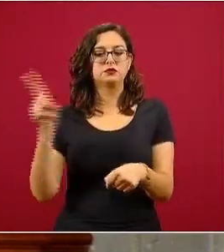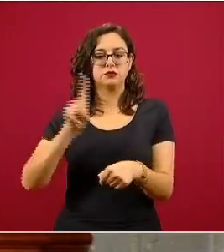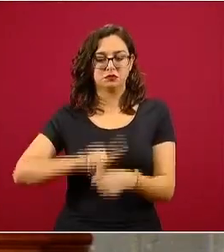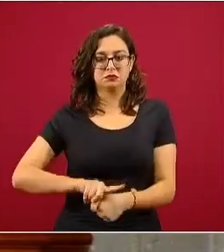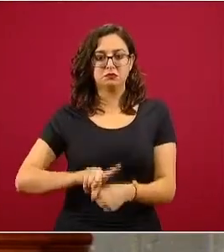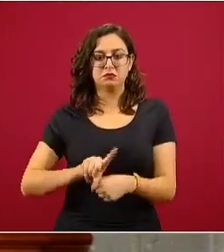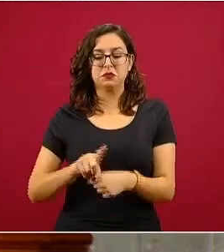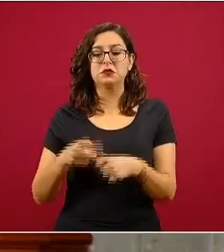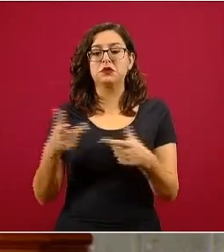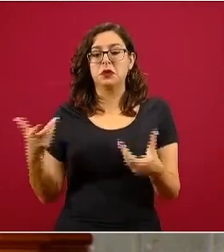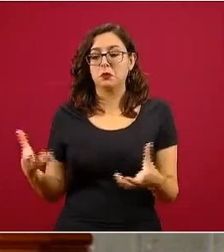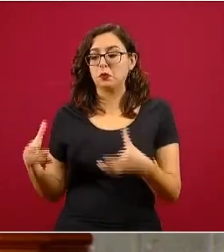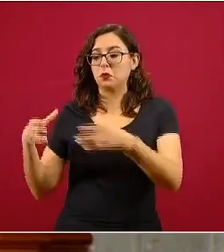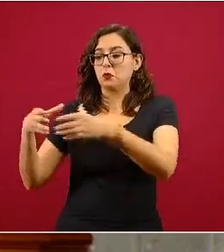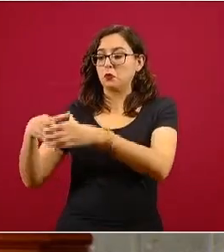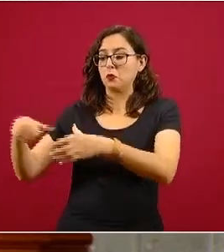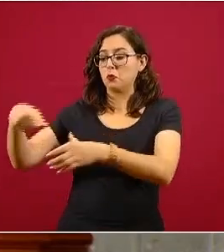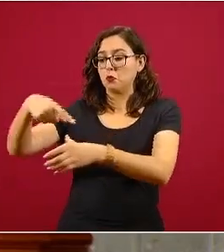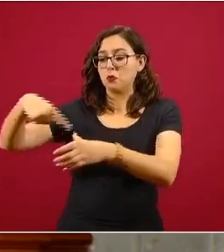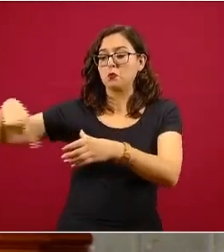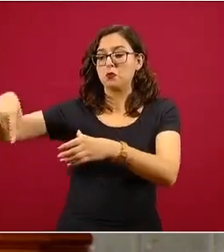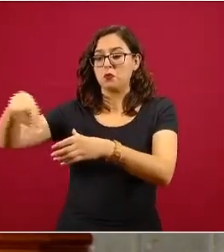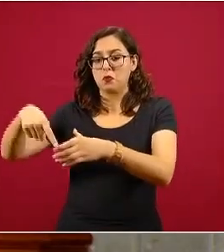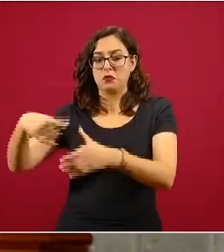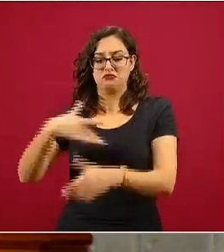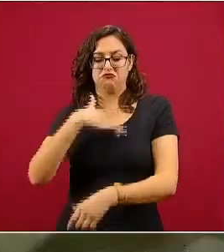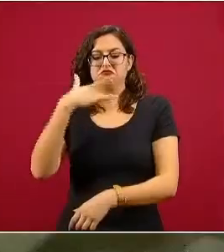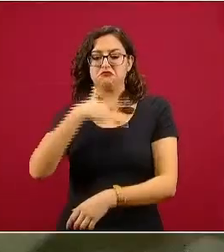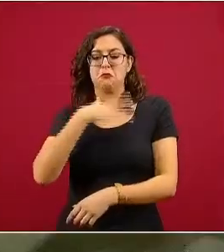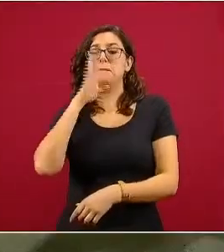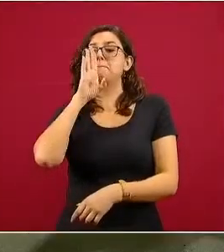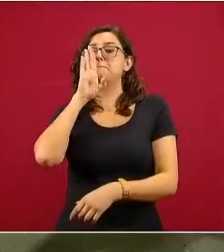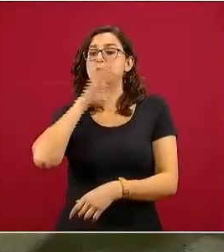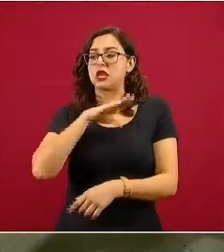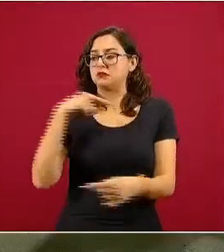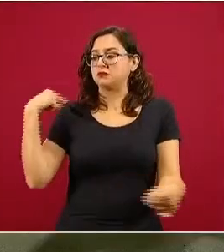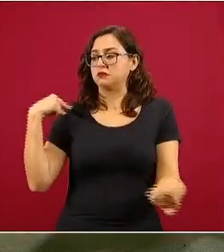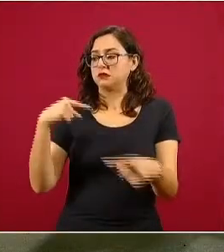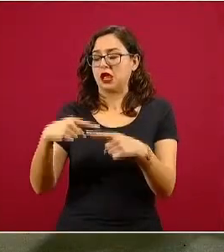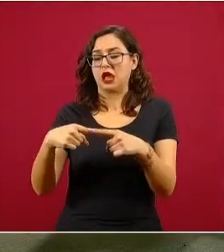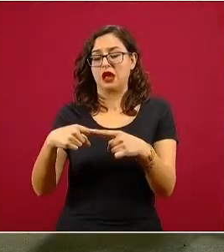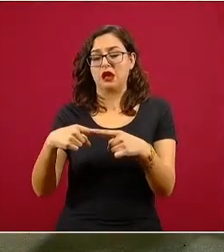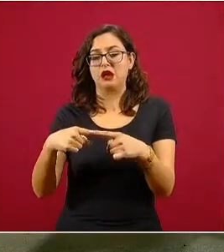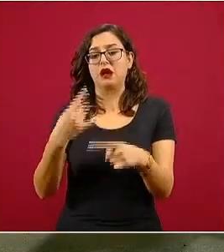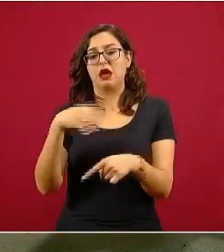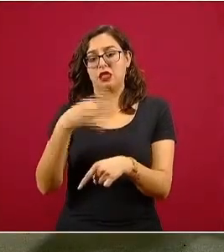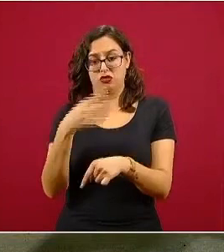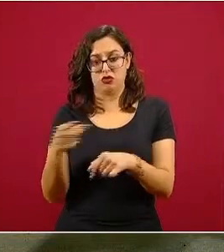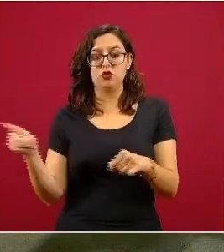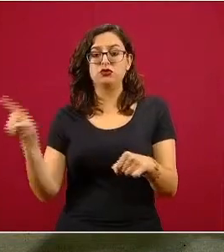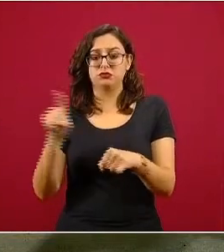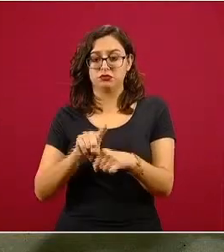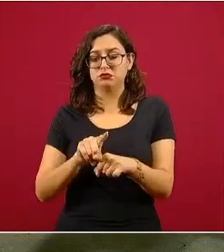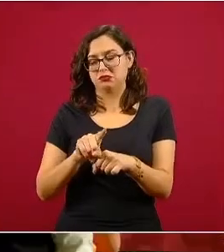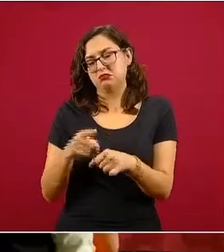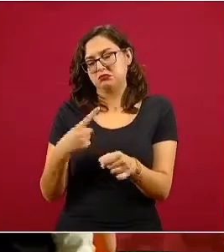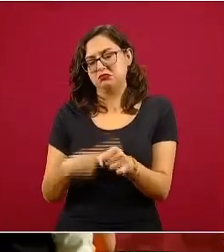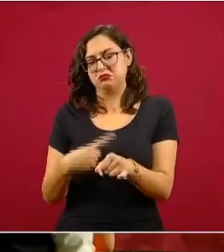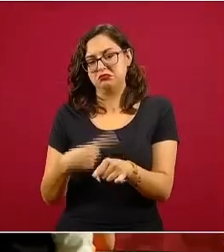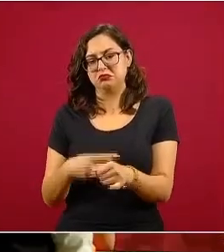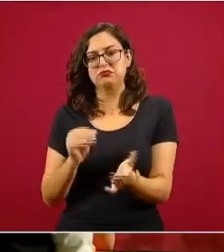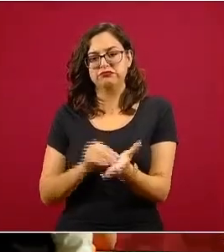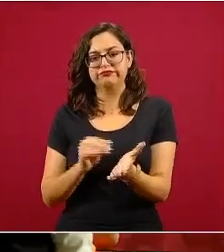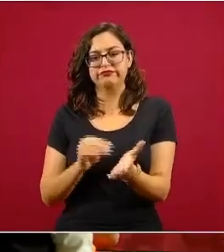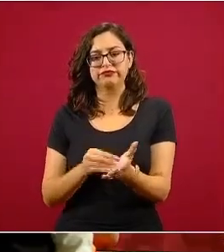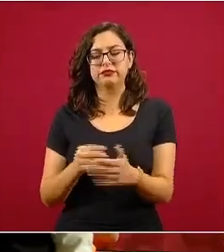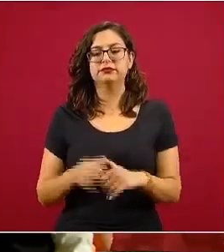que esta proporción son las personas que iniciaron con signos y síntomas en los últimos 14 días. Veamos las